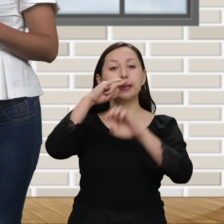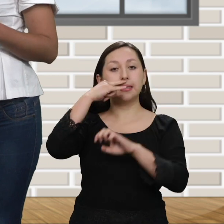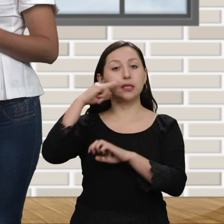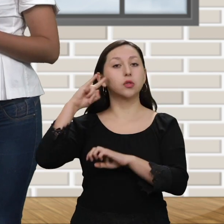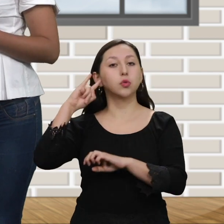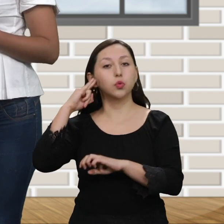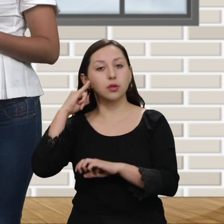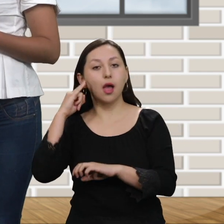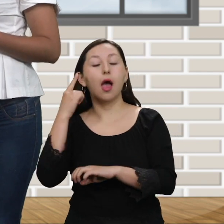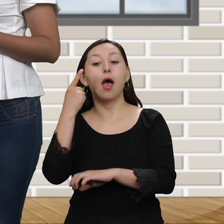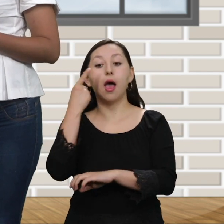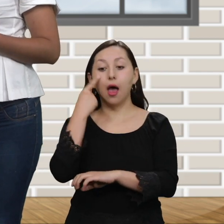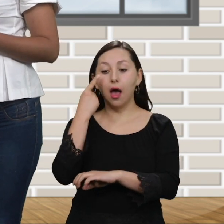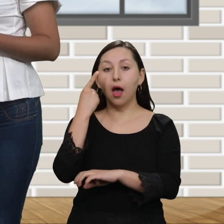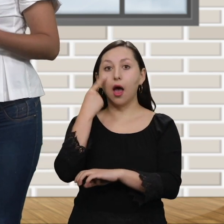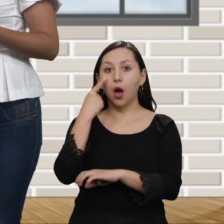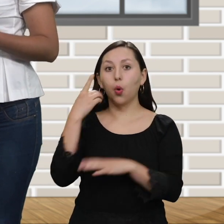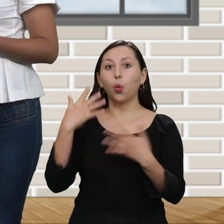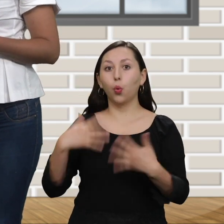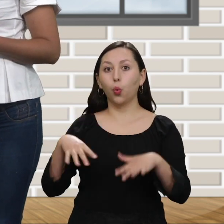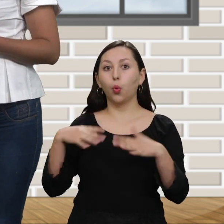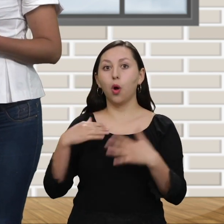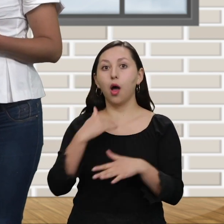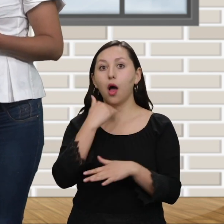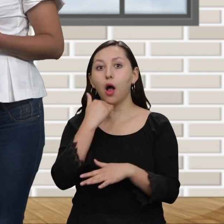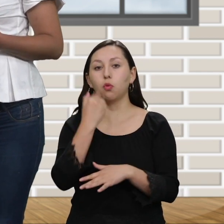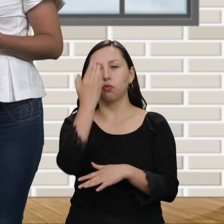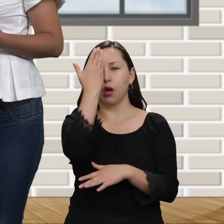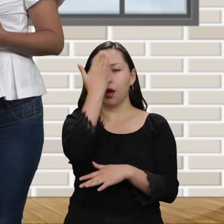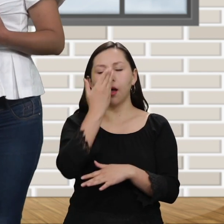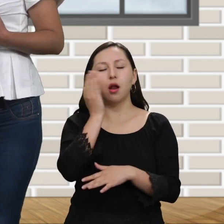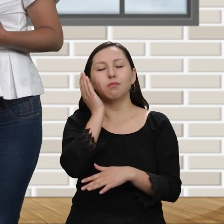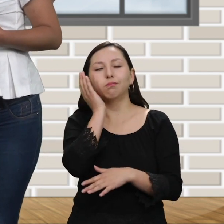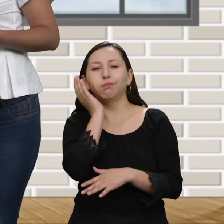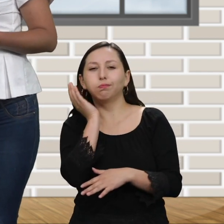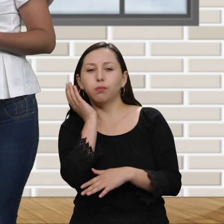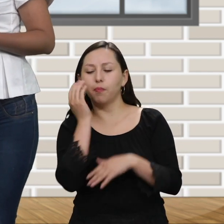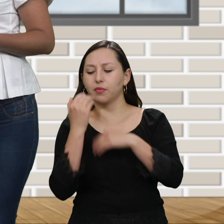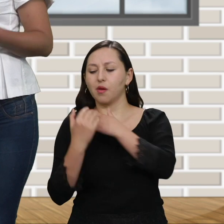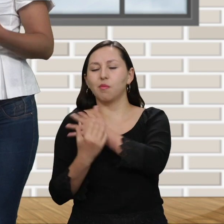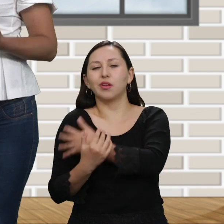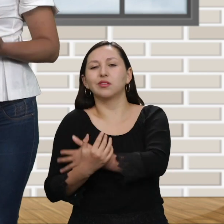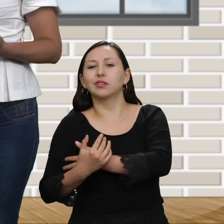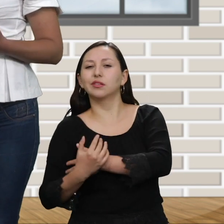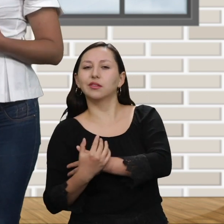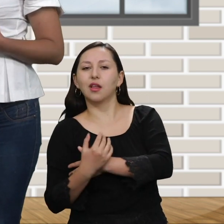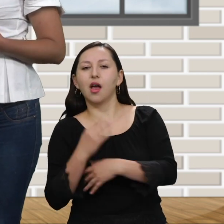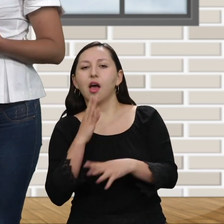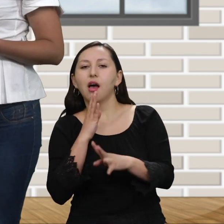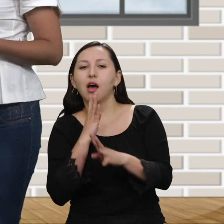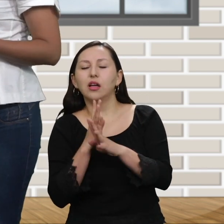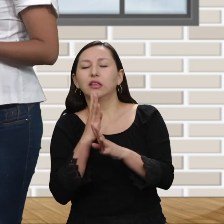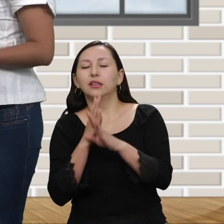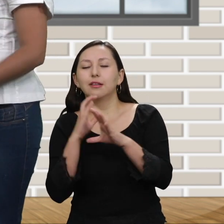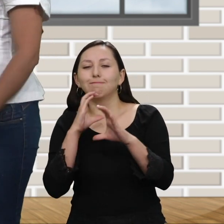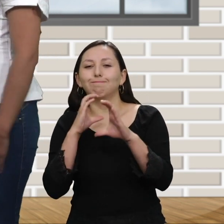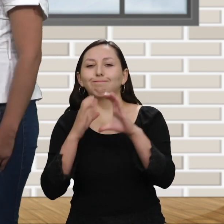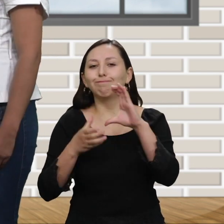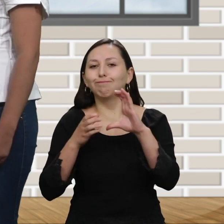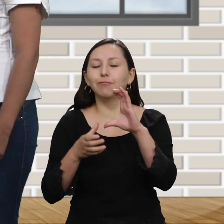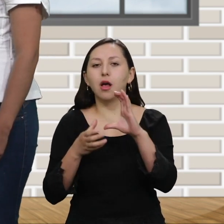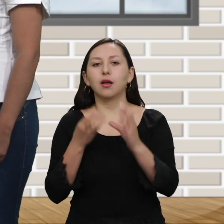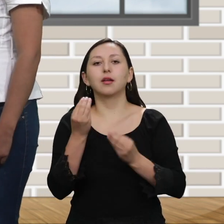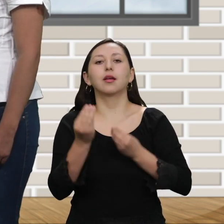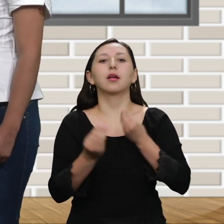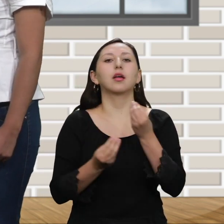puedan identificar los síntomas principales como cara caída, brazo débil y dificultad al hablar. Ay, ¿qué